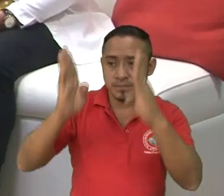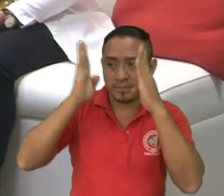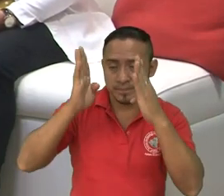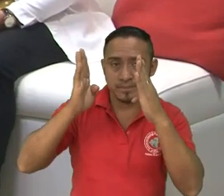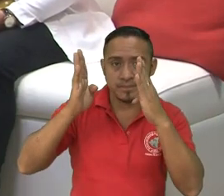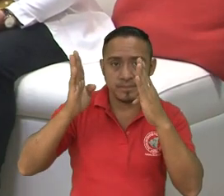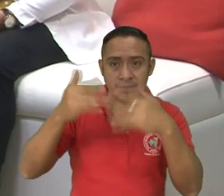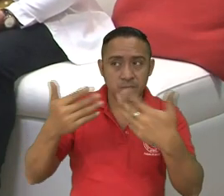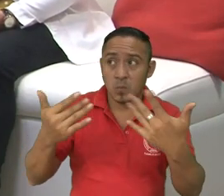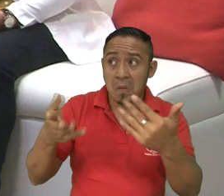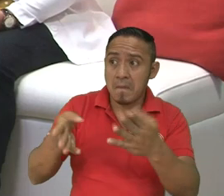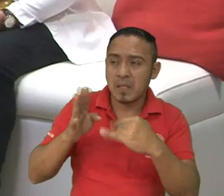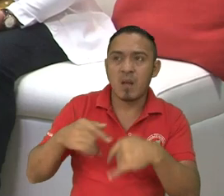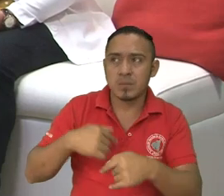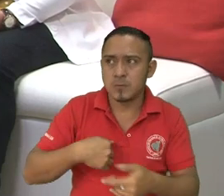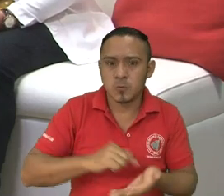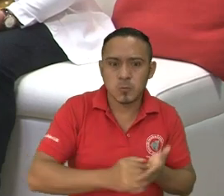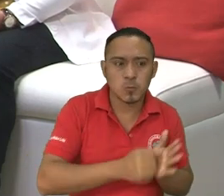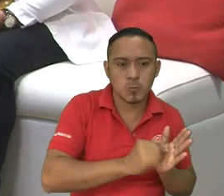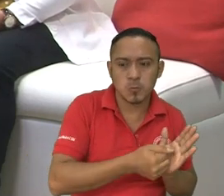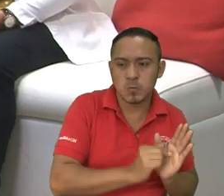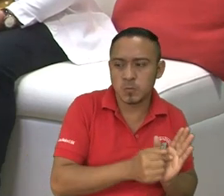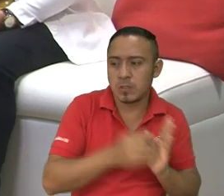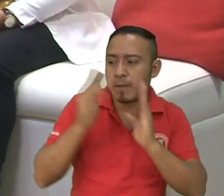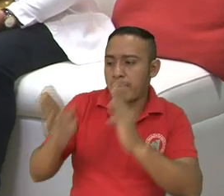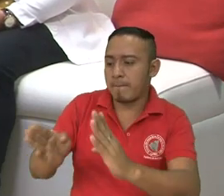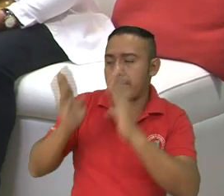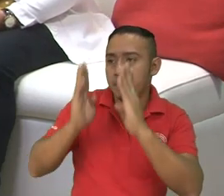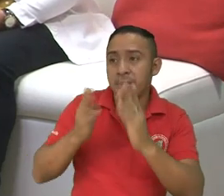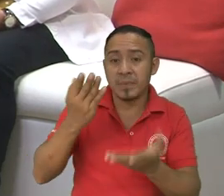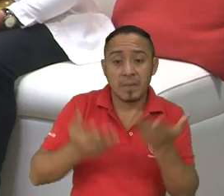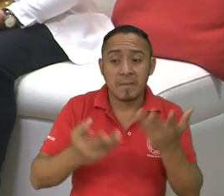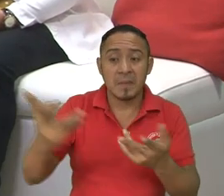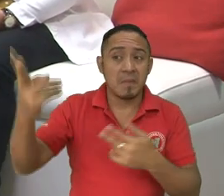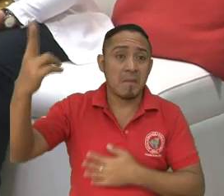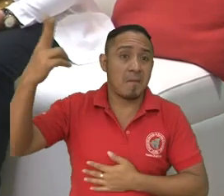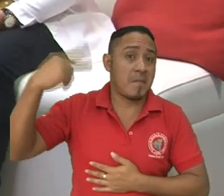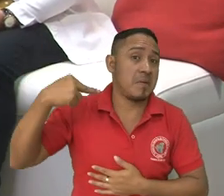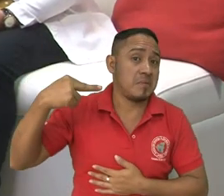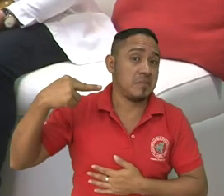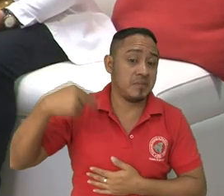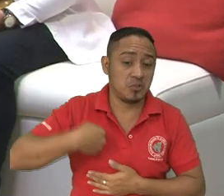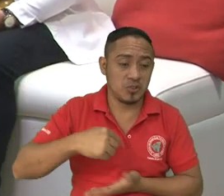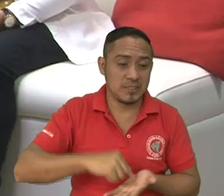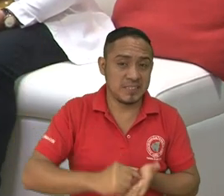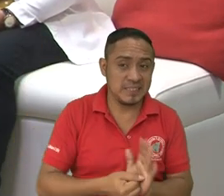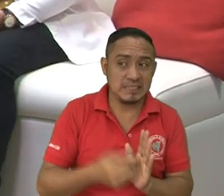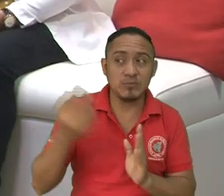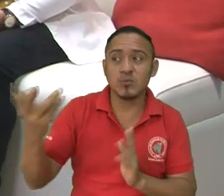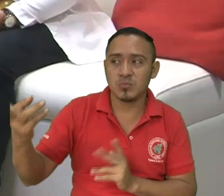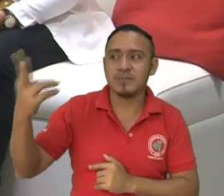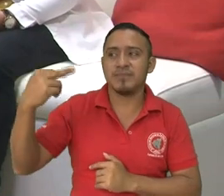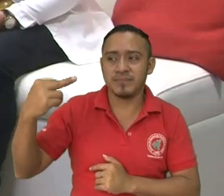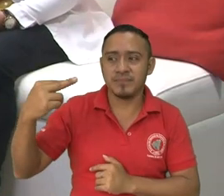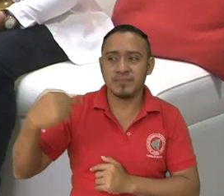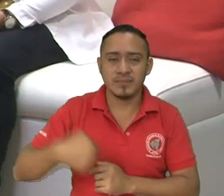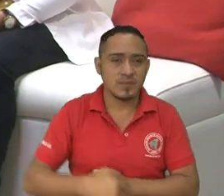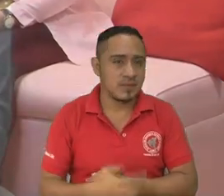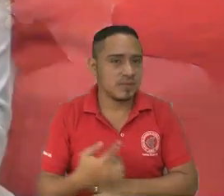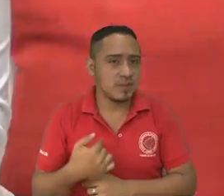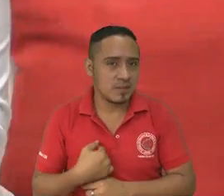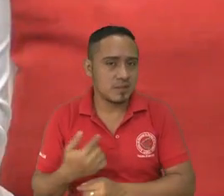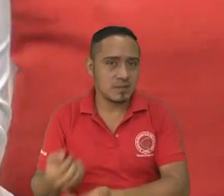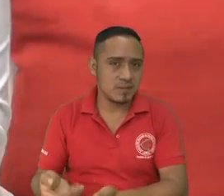Sí, una falta de atención donde dice, tal vez así mi padre me pone atención, me dedica